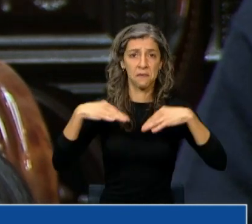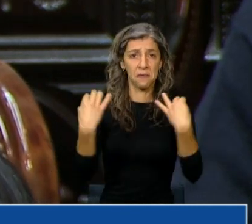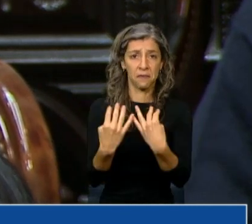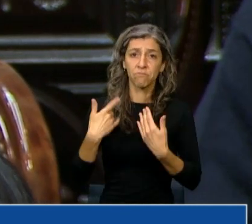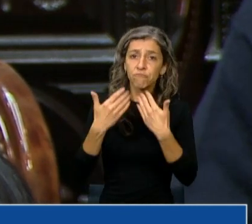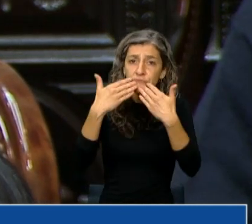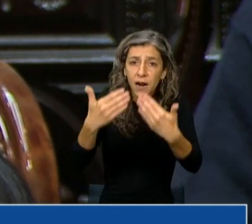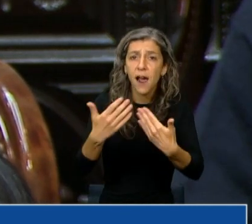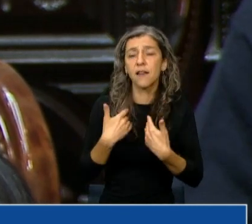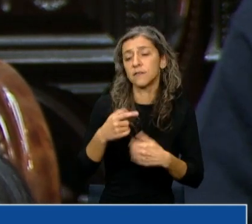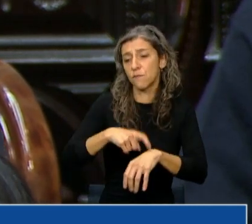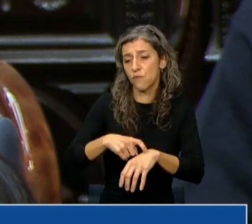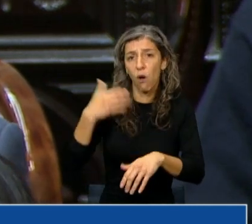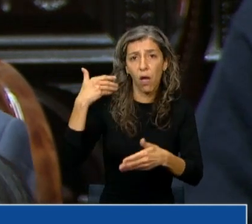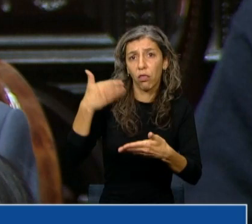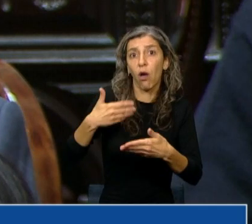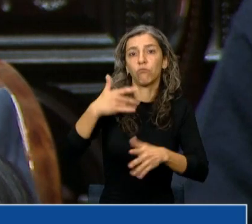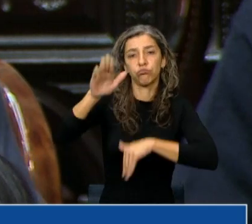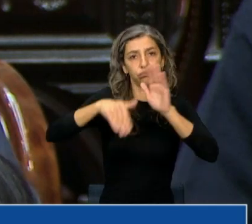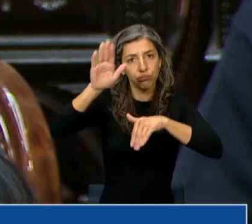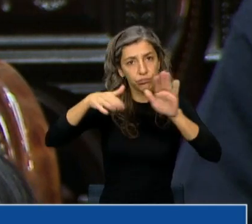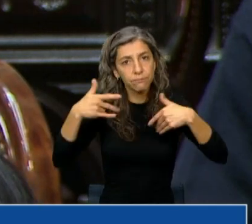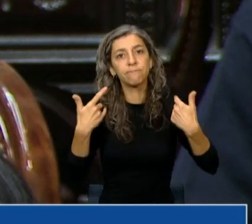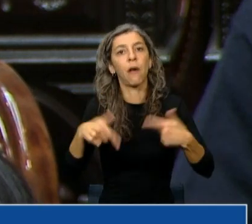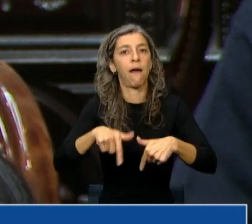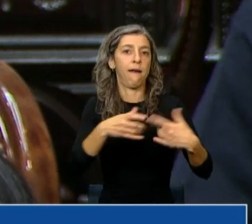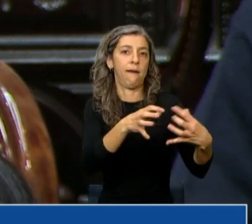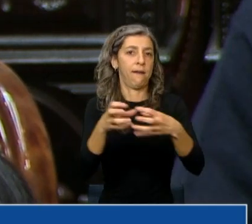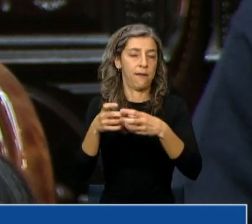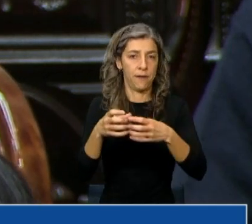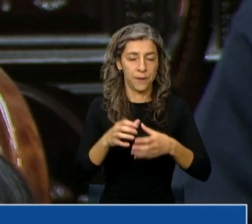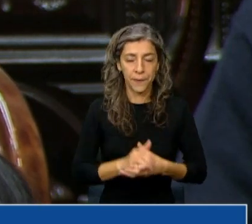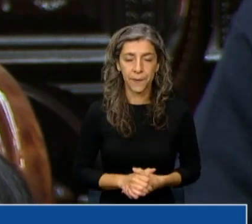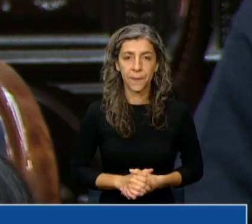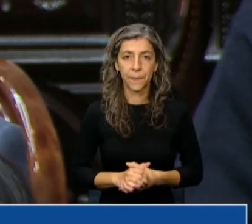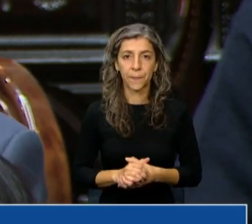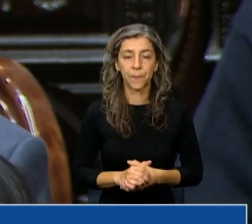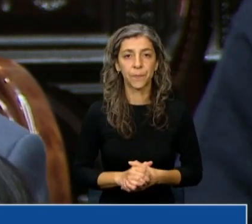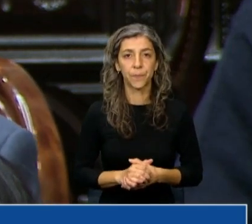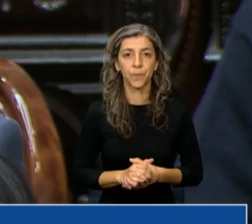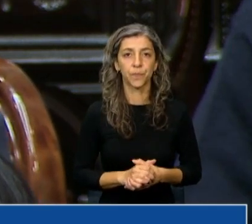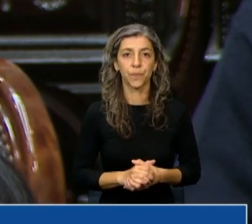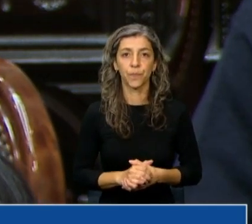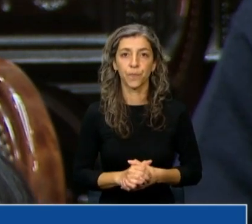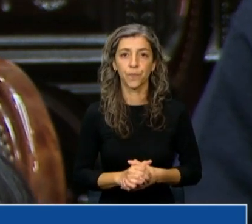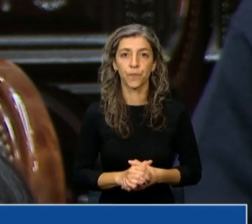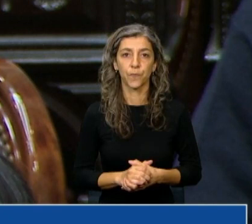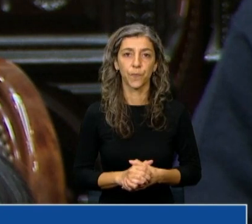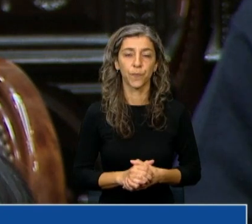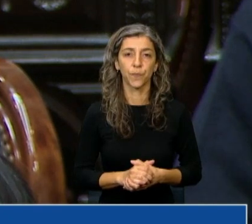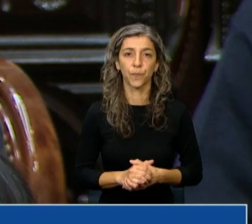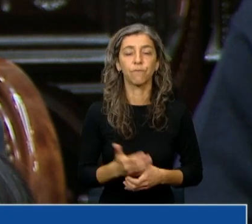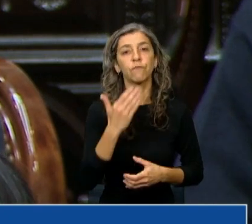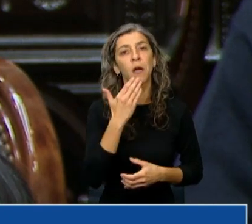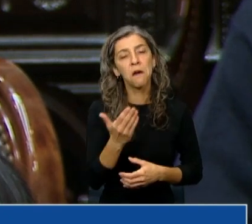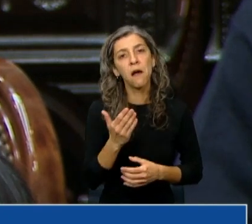ha convocado esta reunión y ha puesto en debate este tema. Quiero agradecerle a